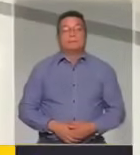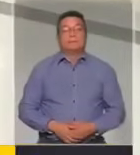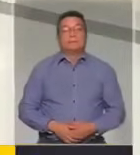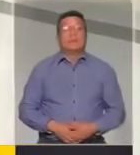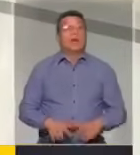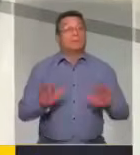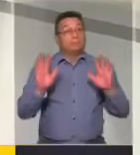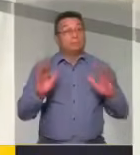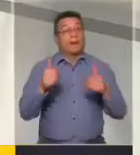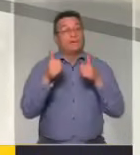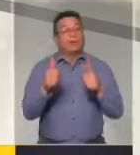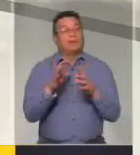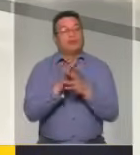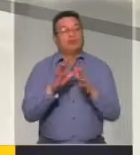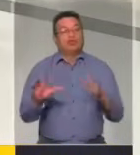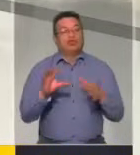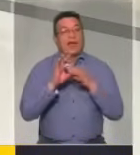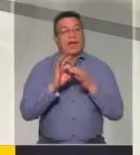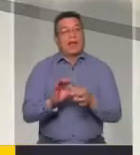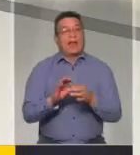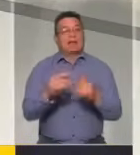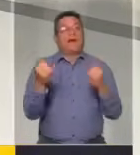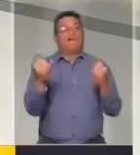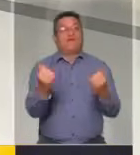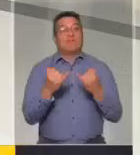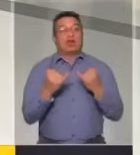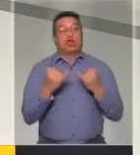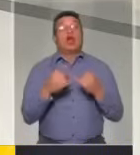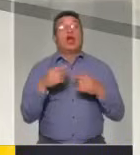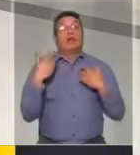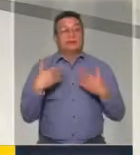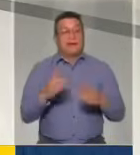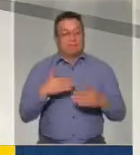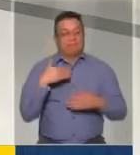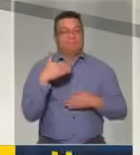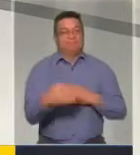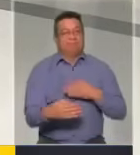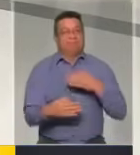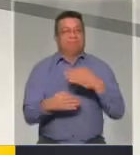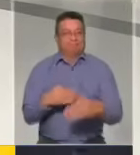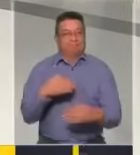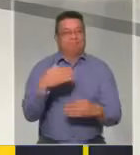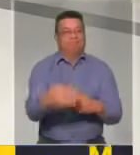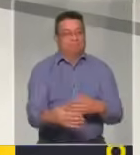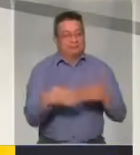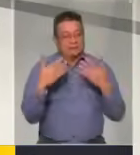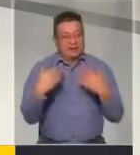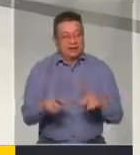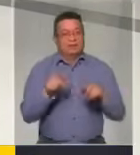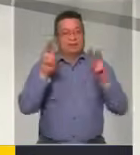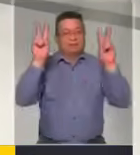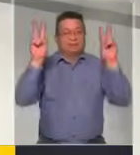Muy bien, muchísimas gracias Felipe por la información. Entonces ya va avanzando este caso que tiene que ver con la formalización.